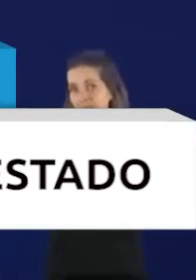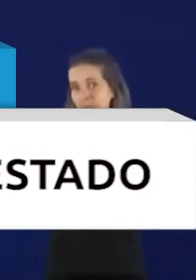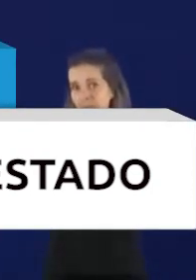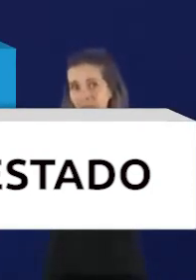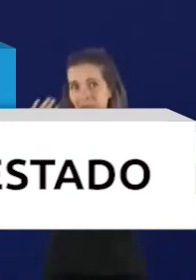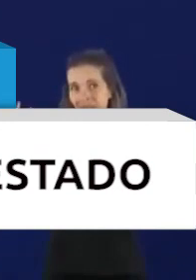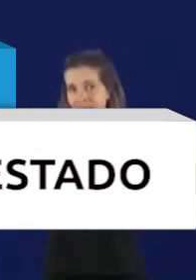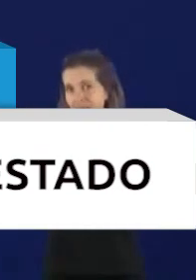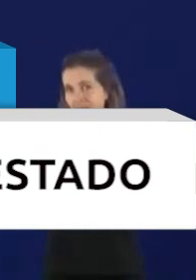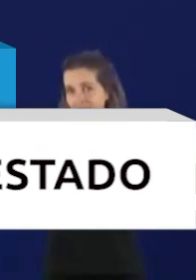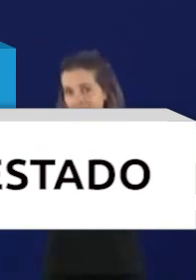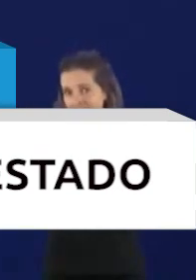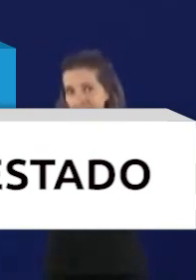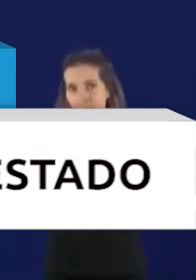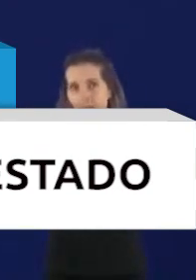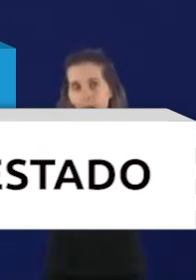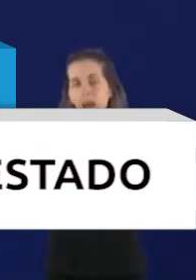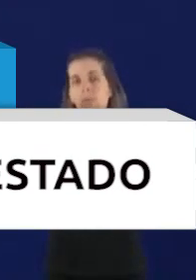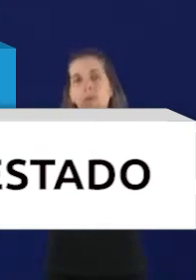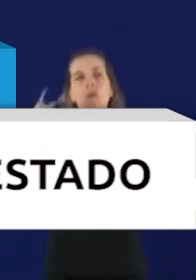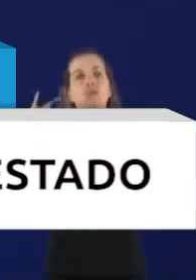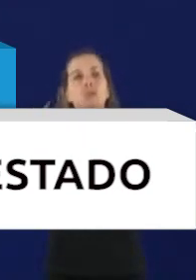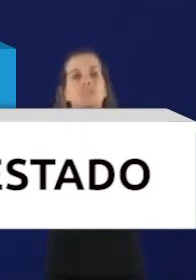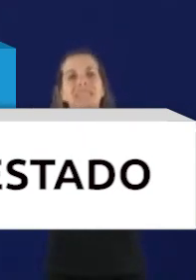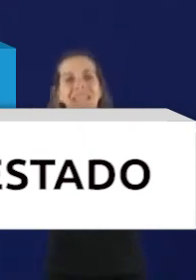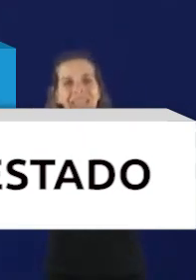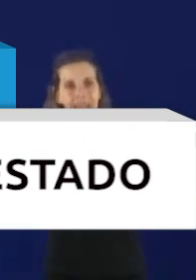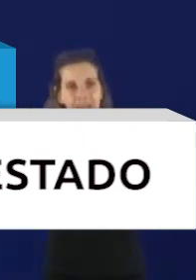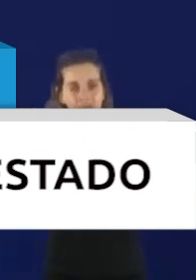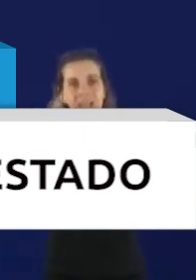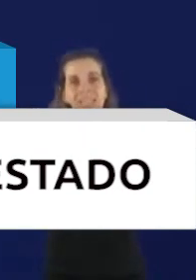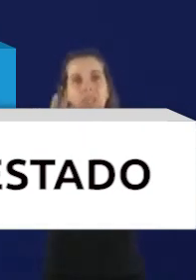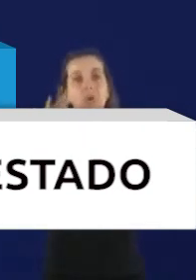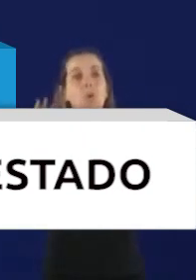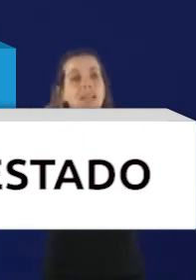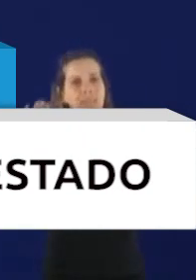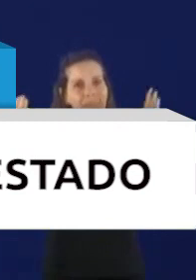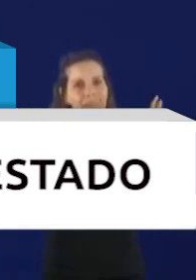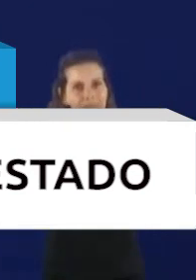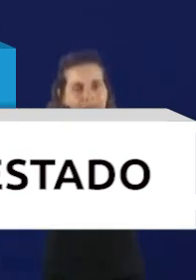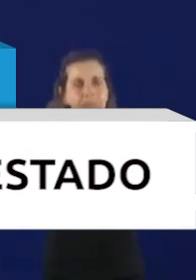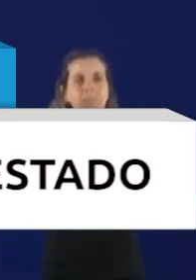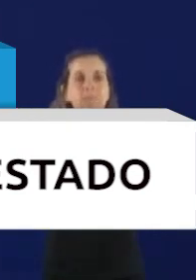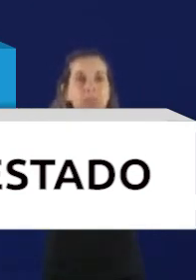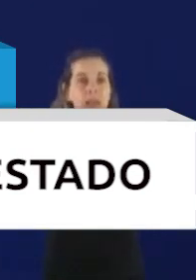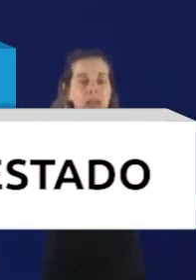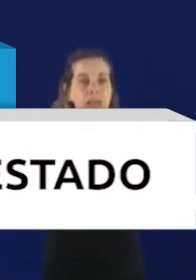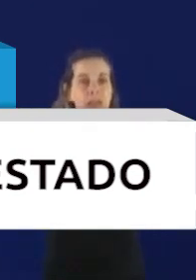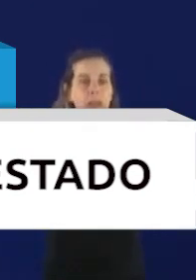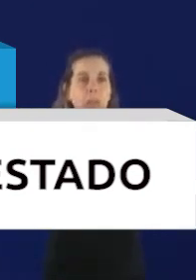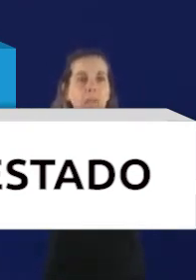Milei, las subsecretarías pasan a ser 140. Hubo una reducción de